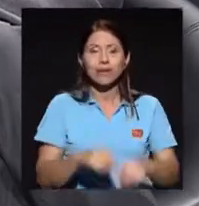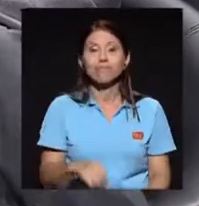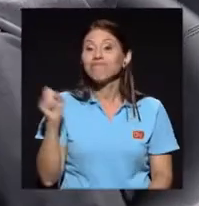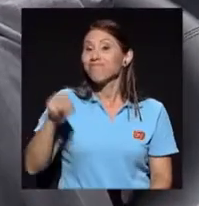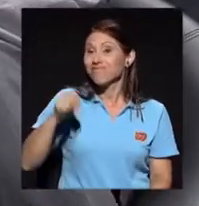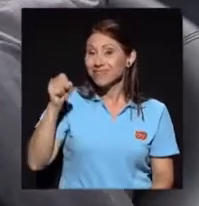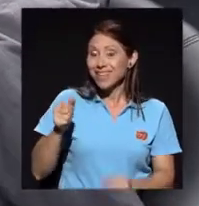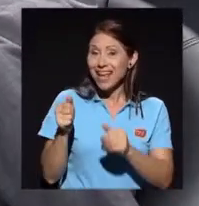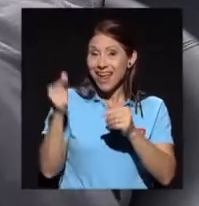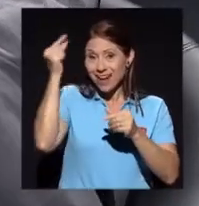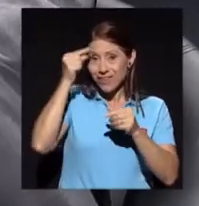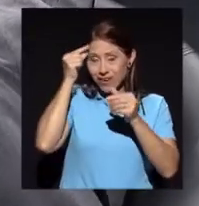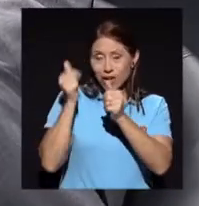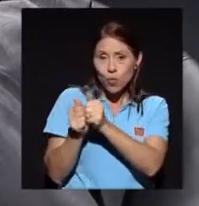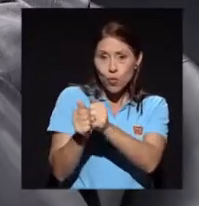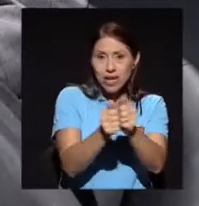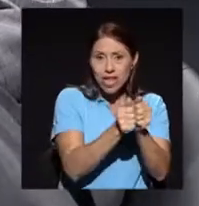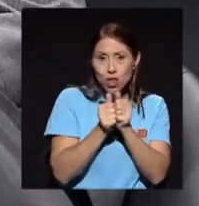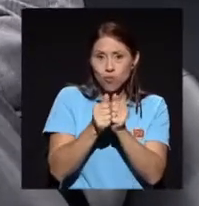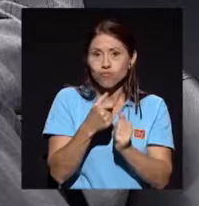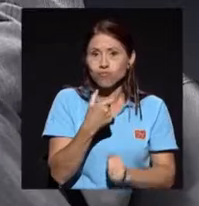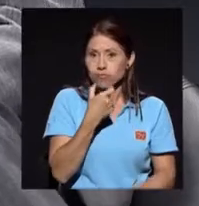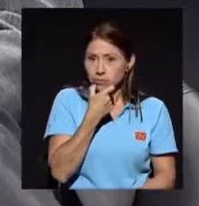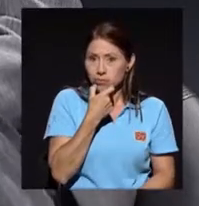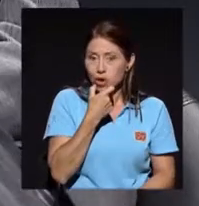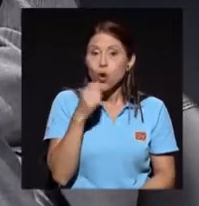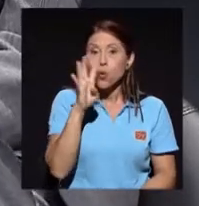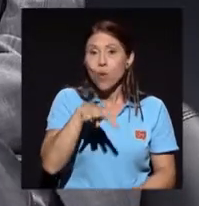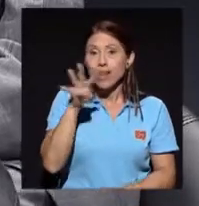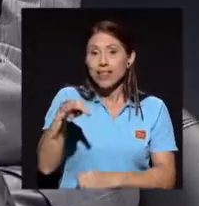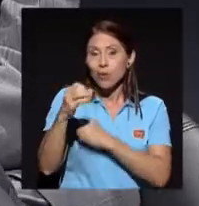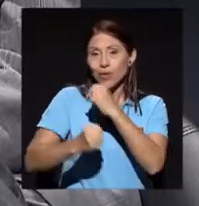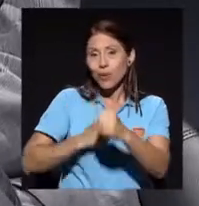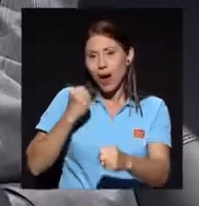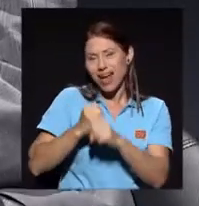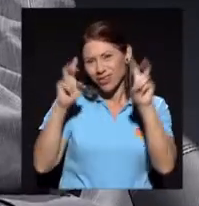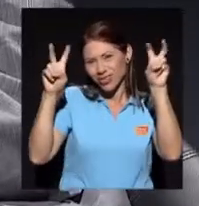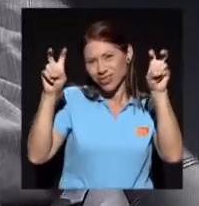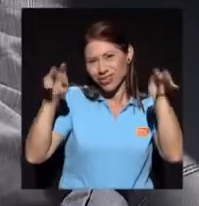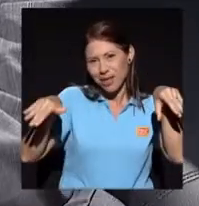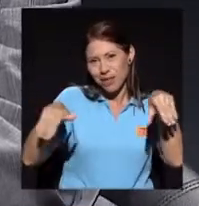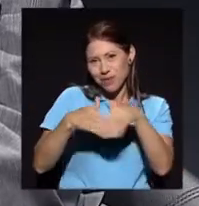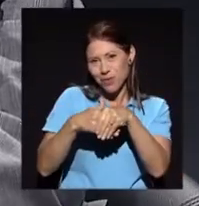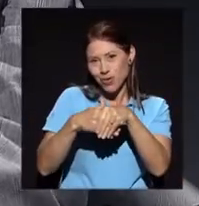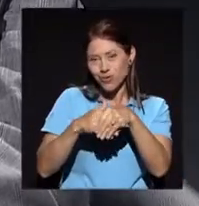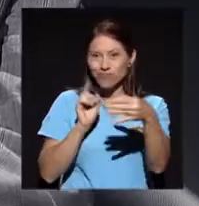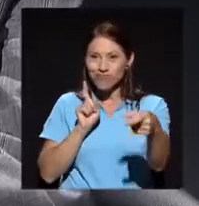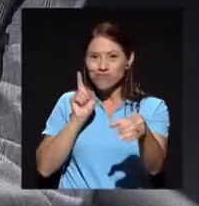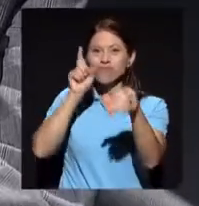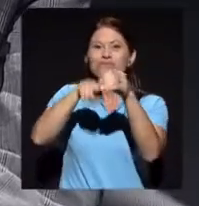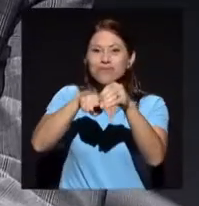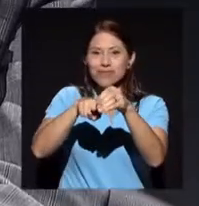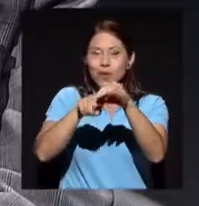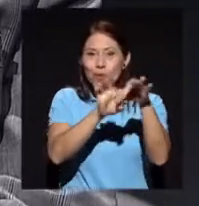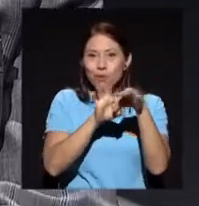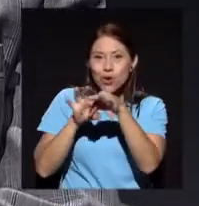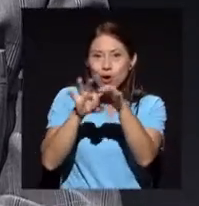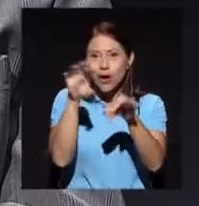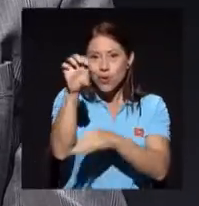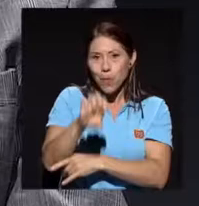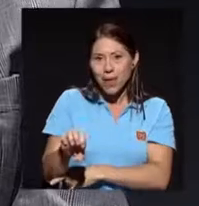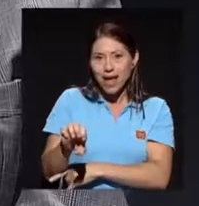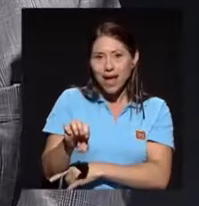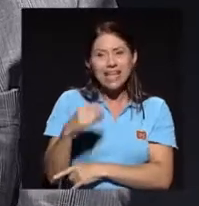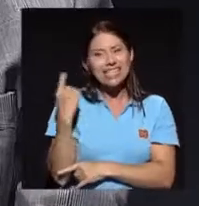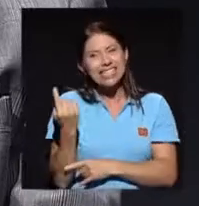tiene 44 años de matrimonio digamos con la unión europea siempre ha sido un matrimonio o no muy bien avenidos